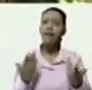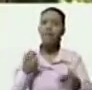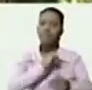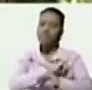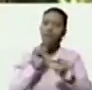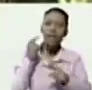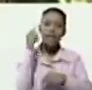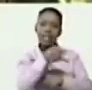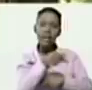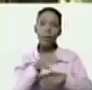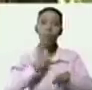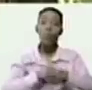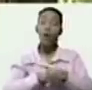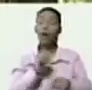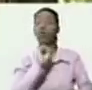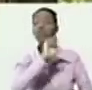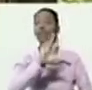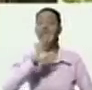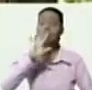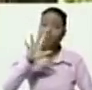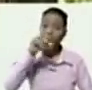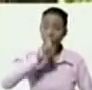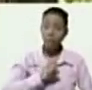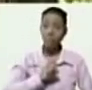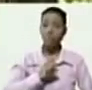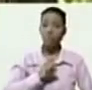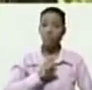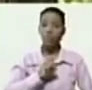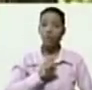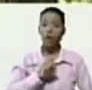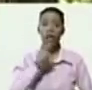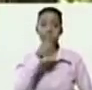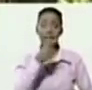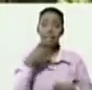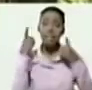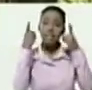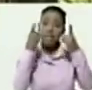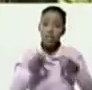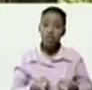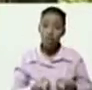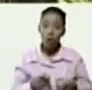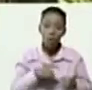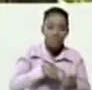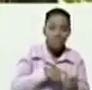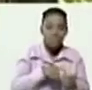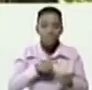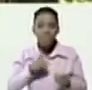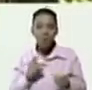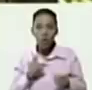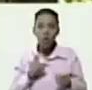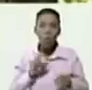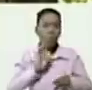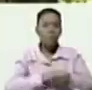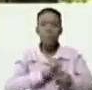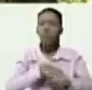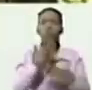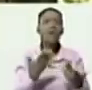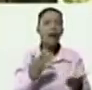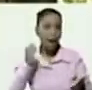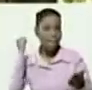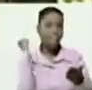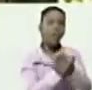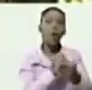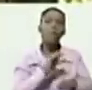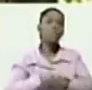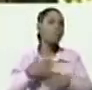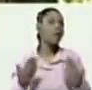que parecía que él a los 35 años había decidido retirarse? ¿Por qué terminan asesinándolo?